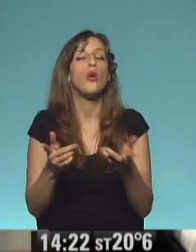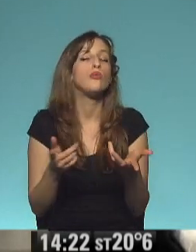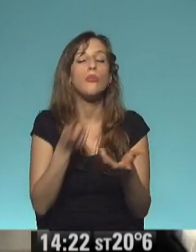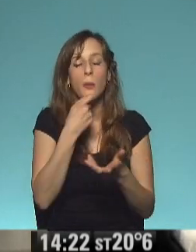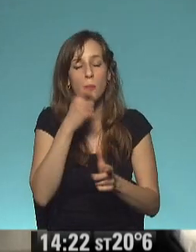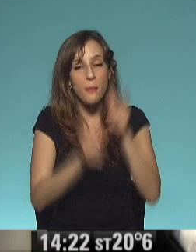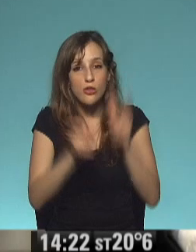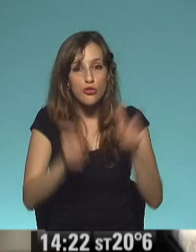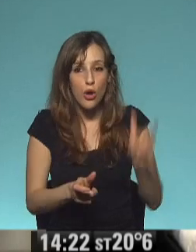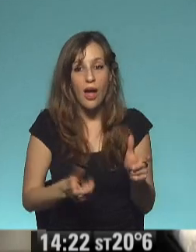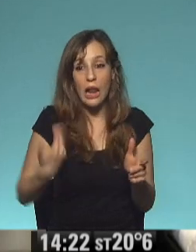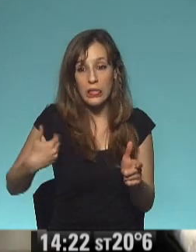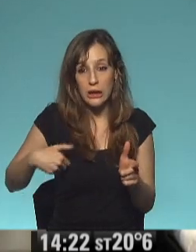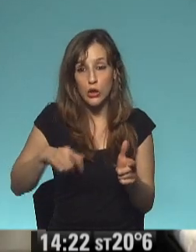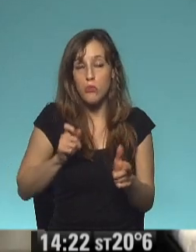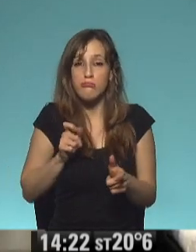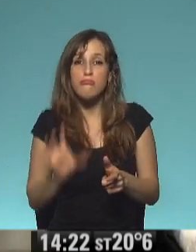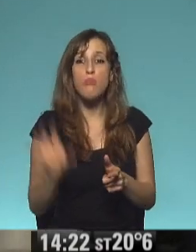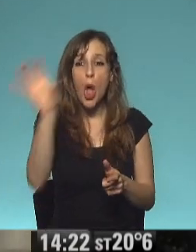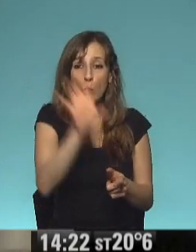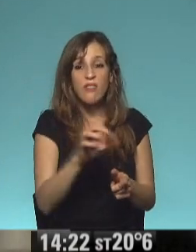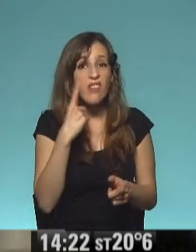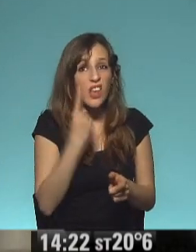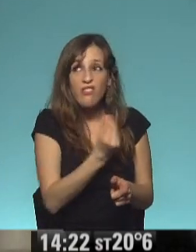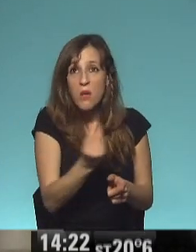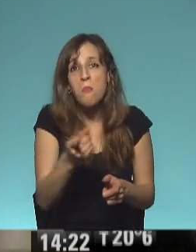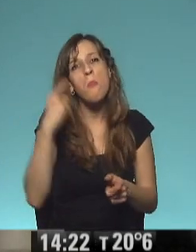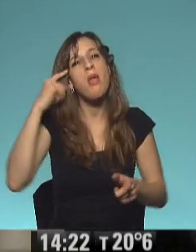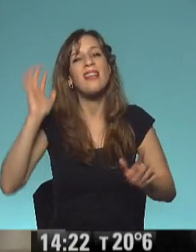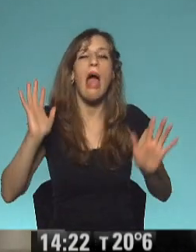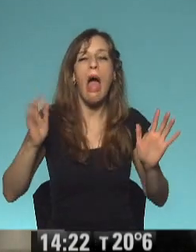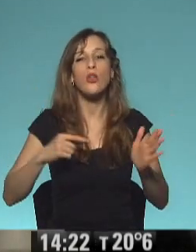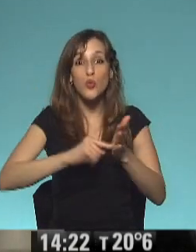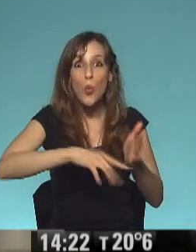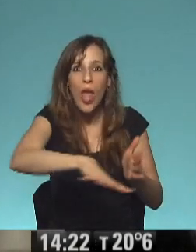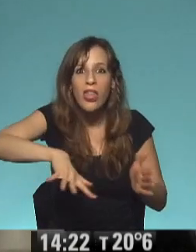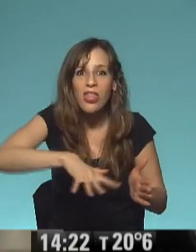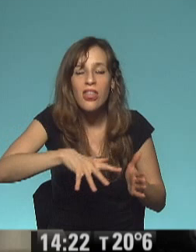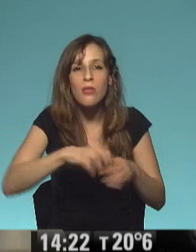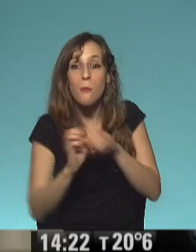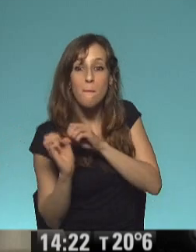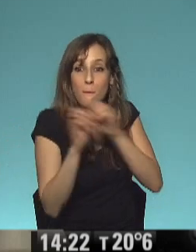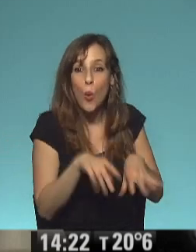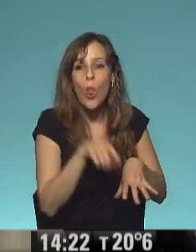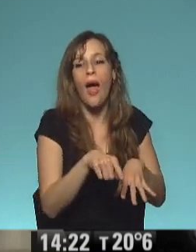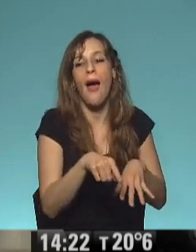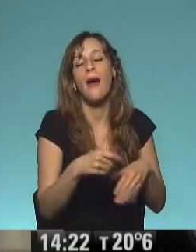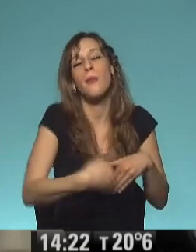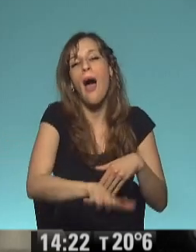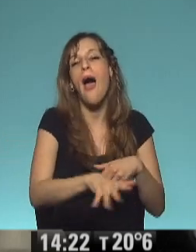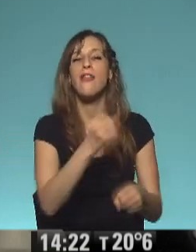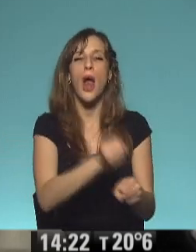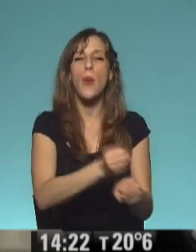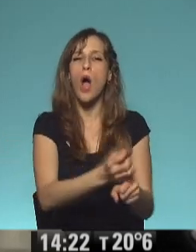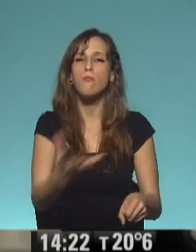muchos argentinos de esas provincias piensan que en las grandes ciudades van a encontrar la oportunidad que no encuentran en sus provincias. Y van a las